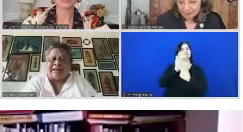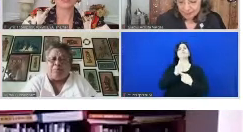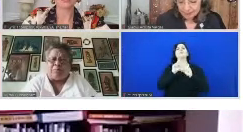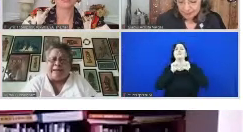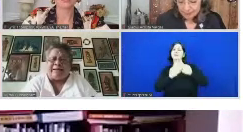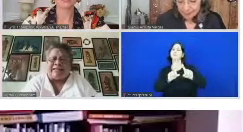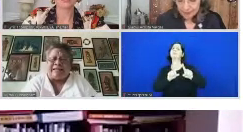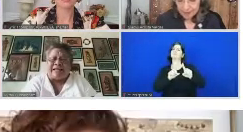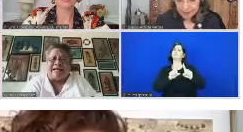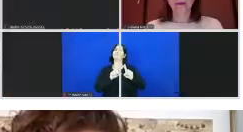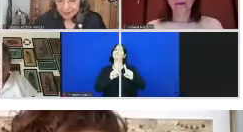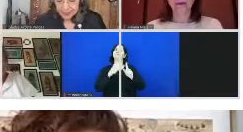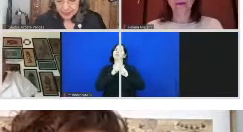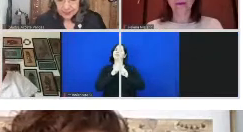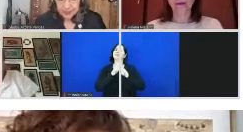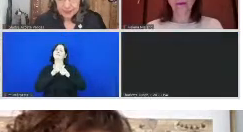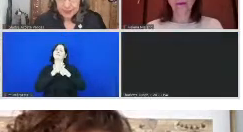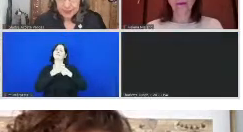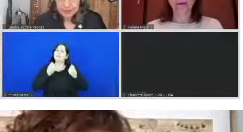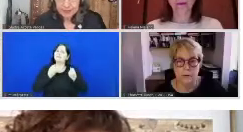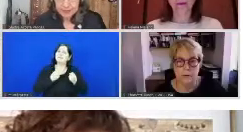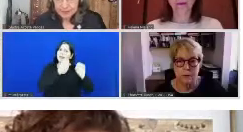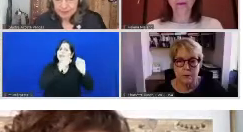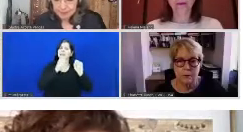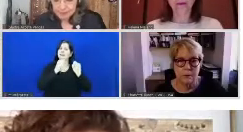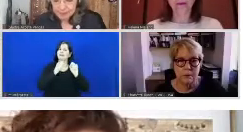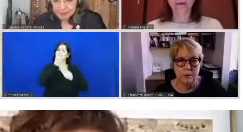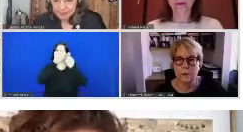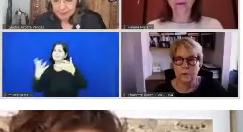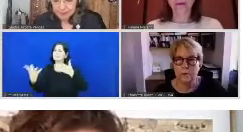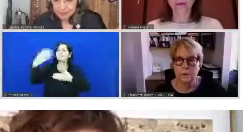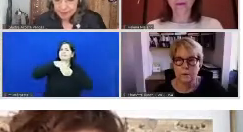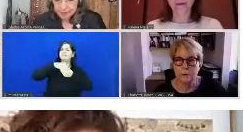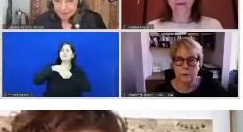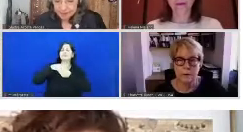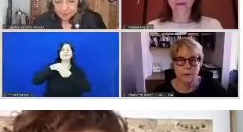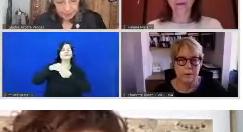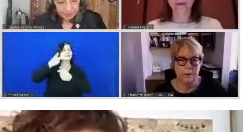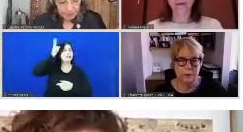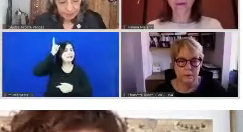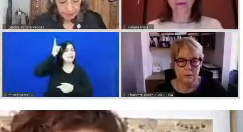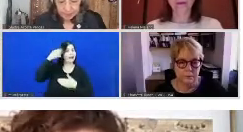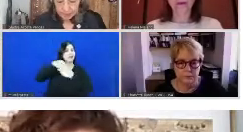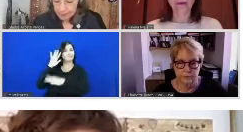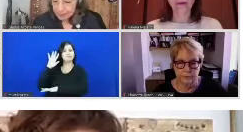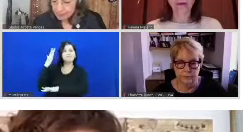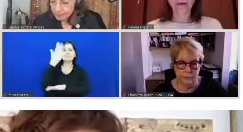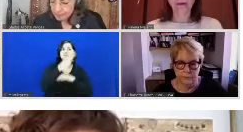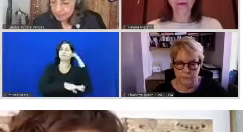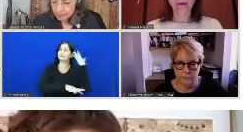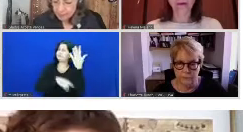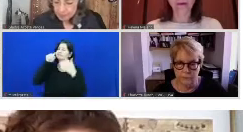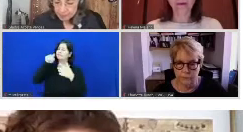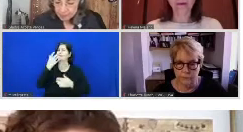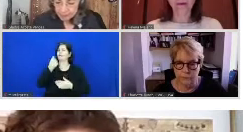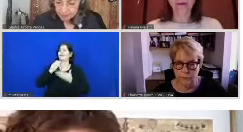las mujeres indígenas. Y me parece que un aporte importantísimo en el marco de la pandemia es que